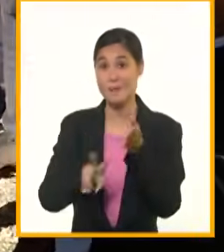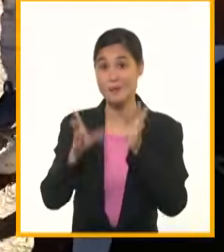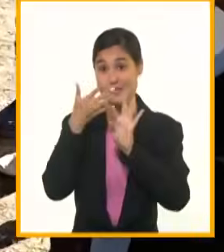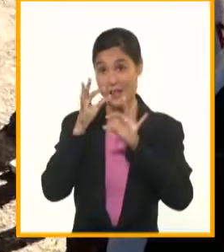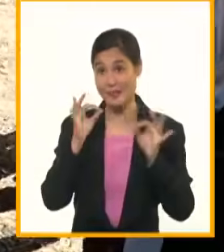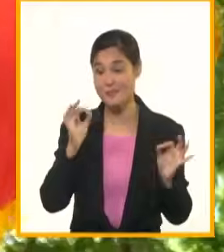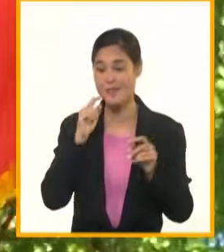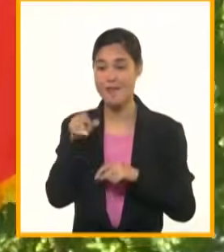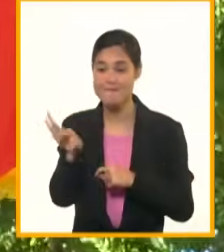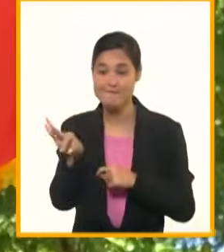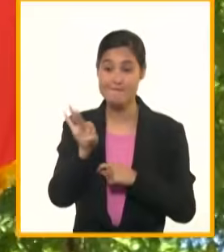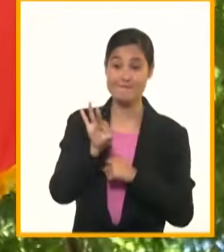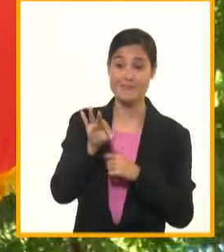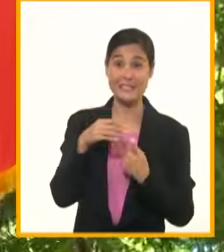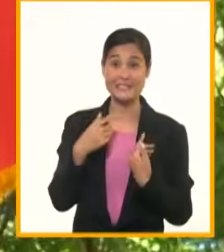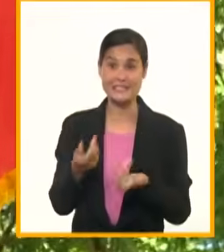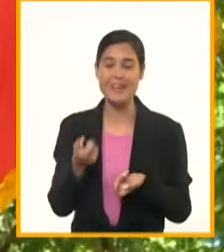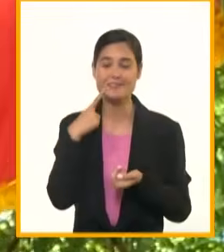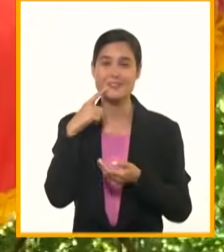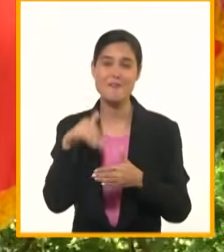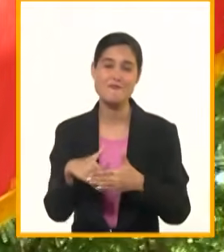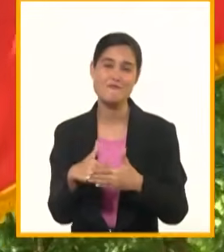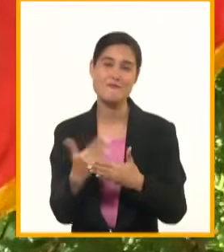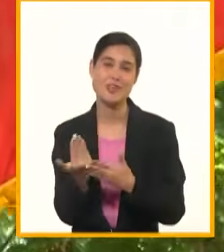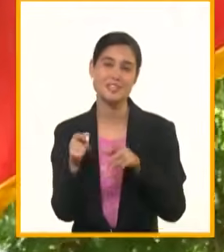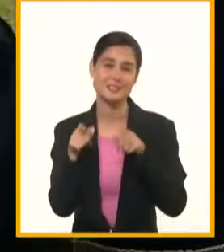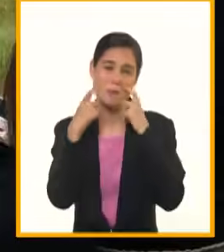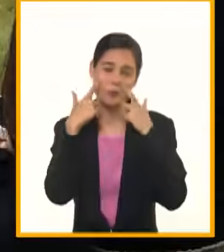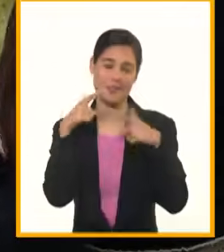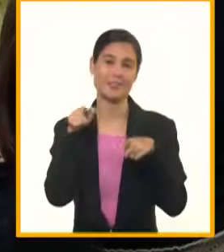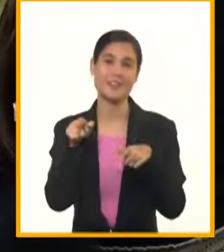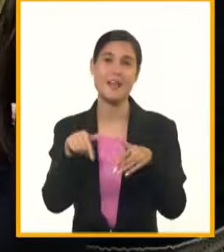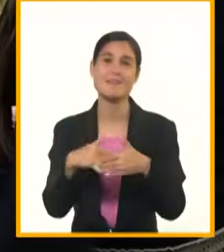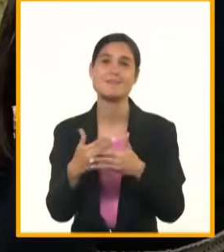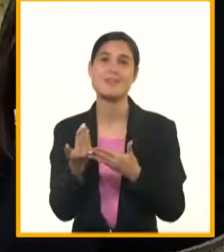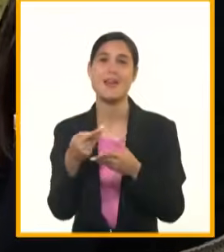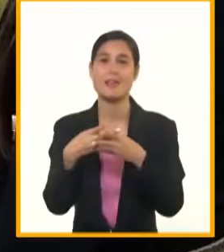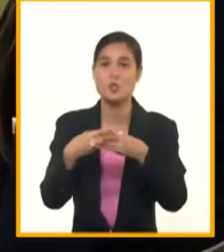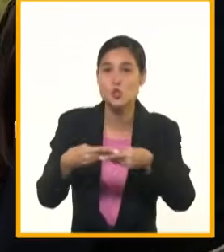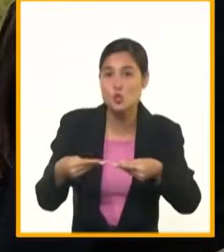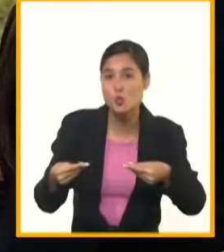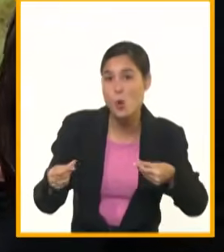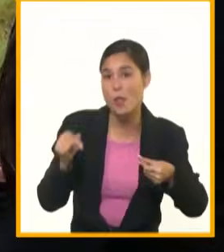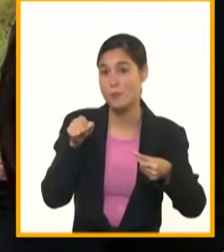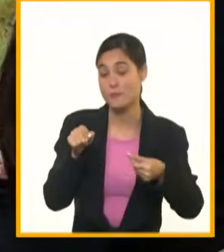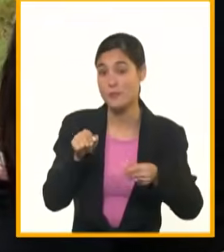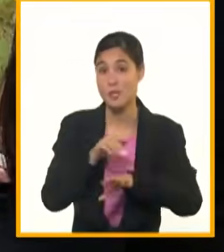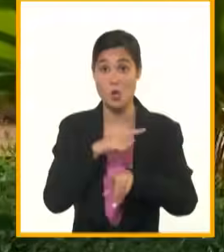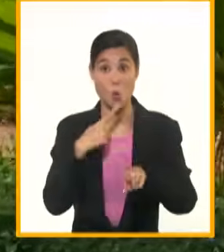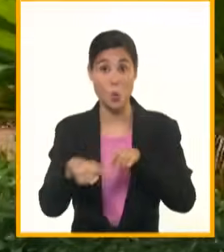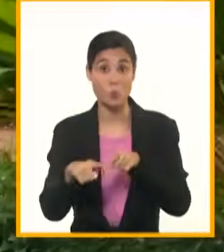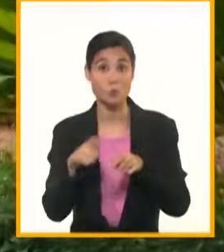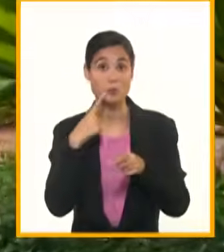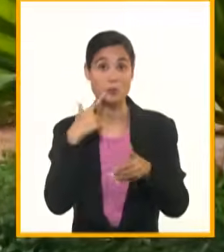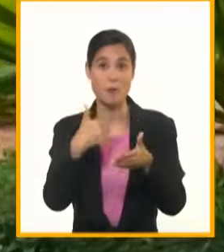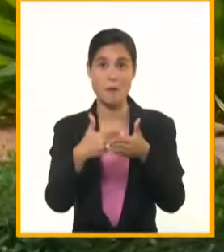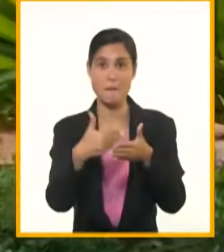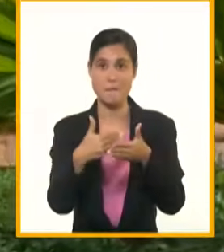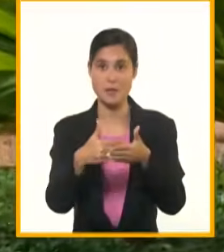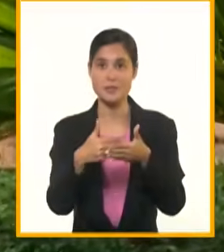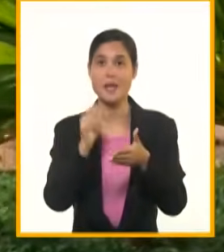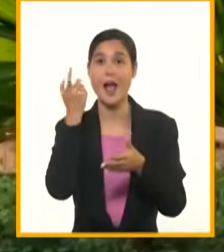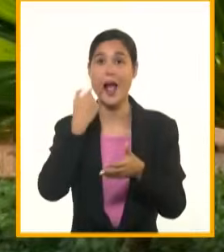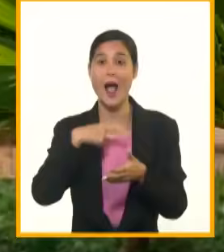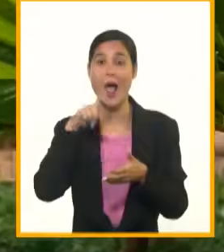por el Día del Suelo. En este proceso, la Asociación Nacional de Agricultores Pequeños ha jugado un papel fundamental al resaltar el